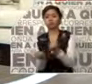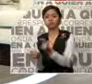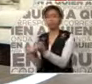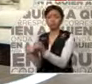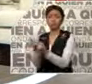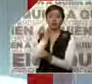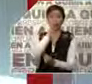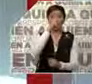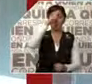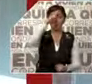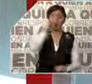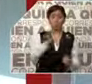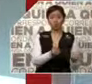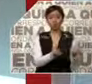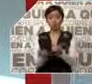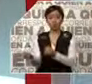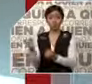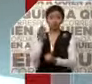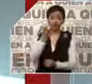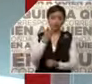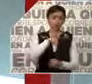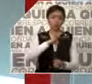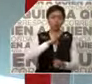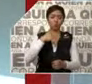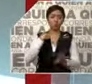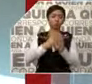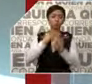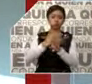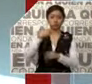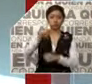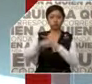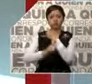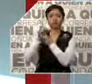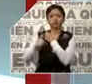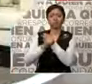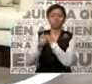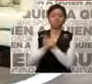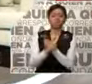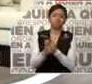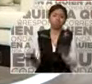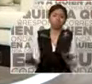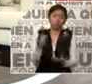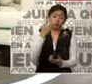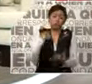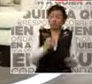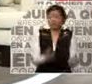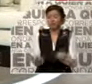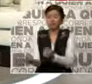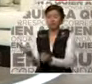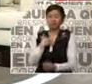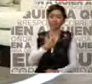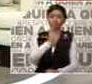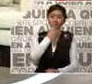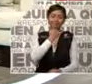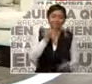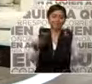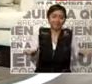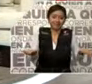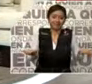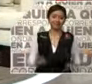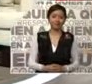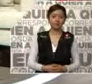era prohibida esa vuelta y de ahí empezaron a padecer todo esto, por dar una vuelta a la derecha. Bueno,